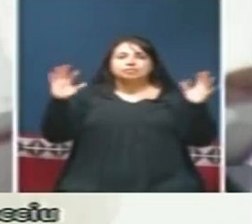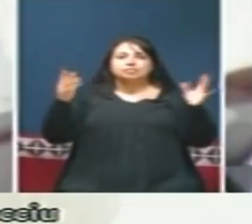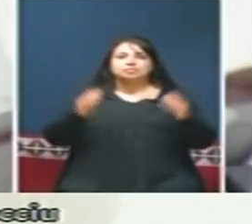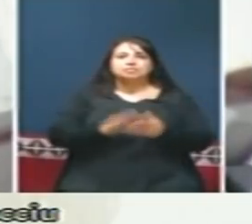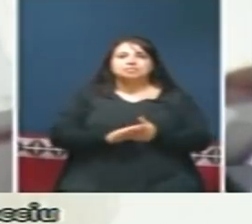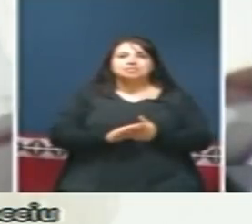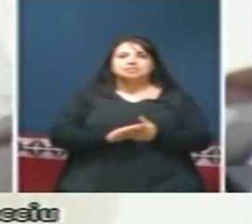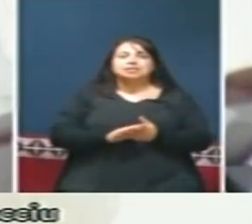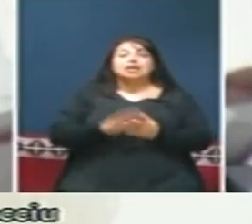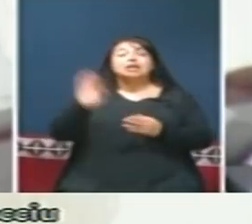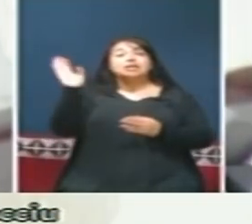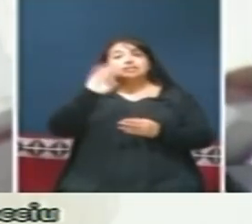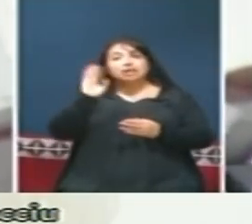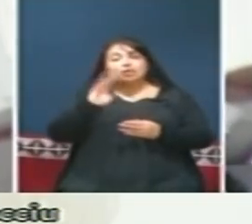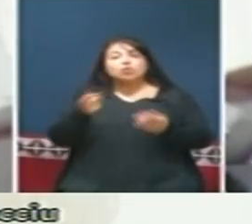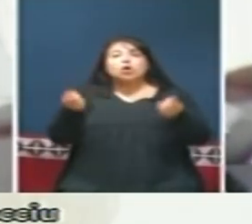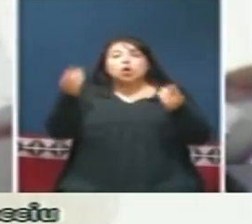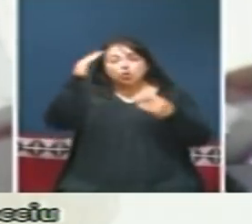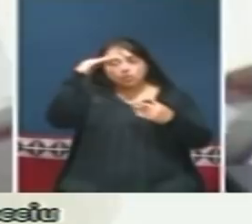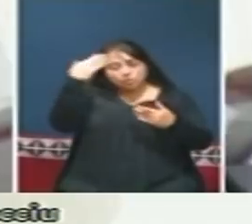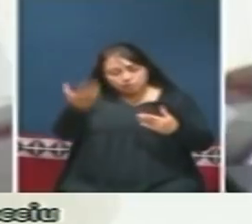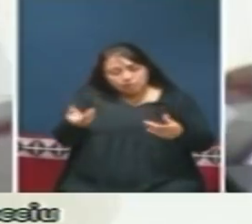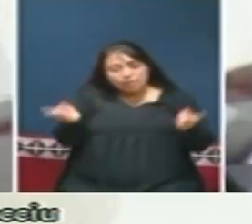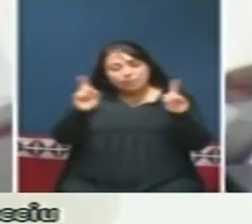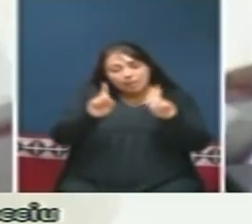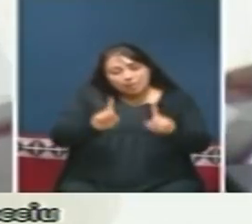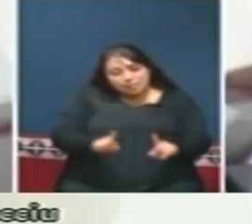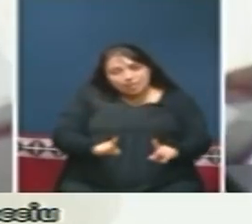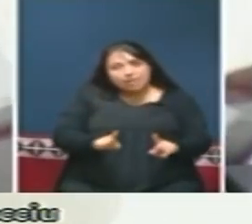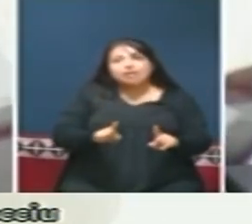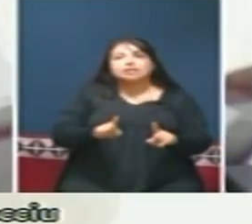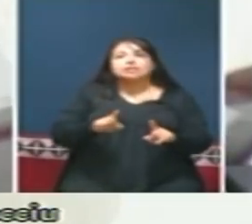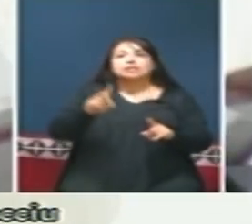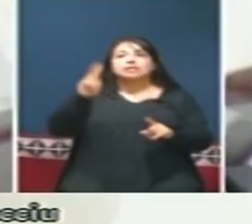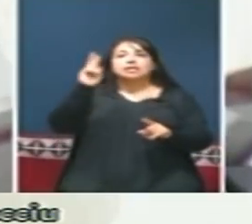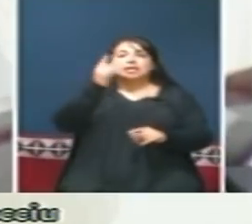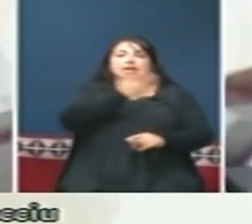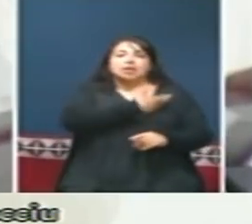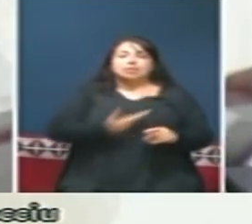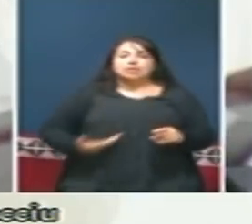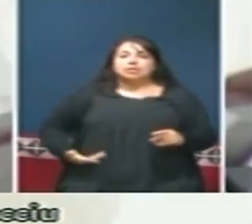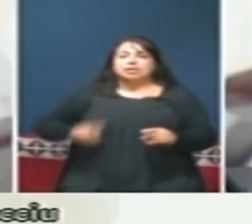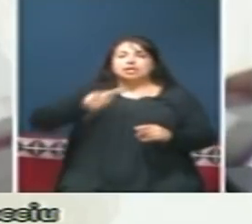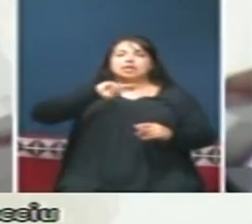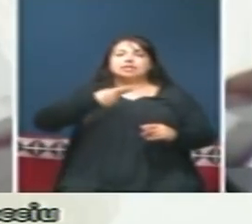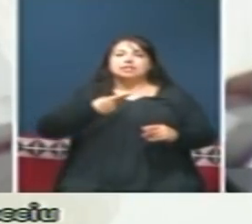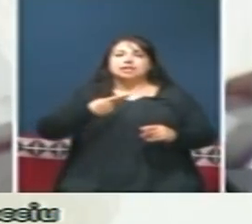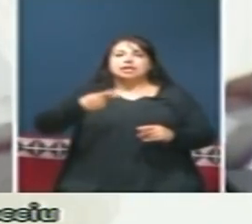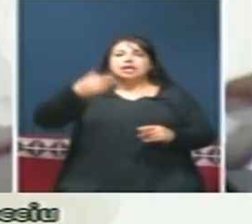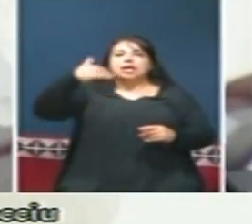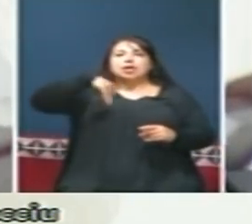Saluda asimismo a la vicepresidente, doctora Gabriele Michetti,